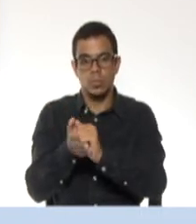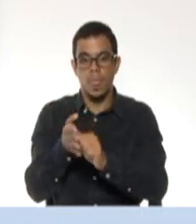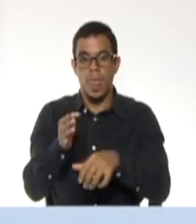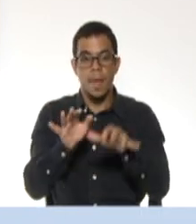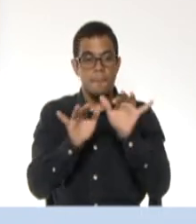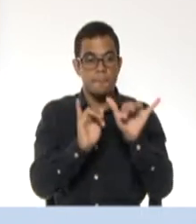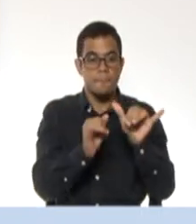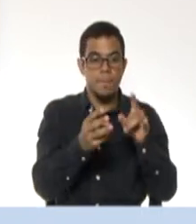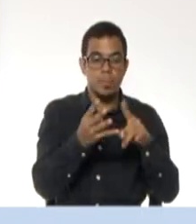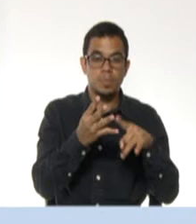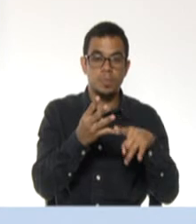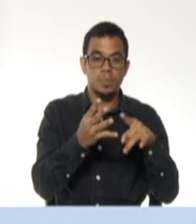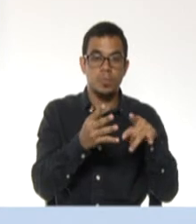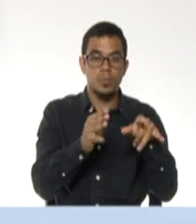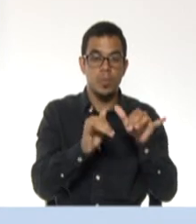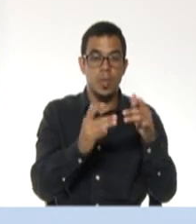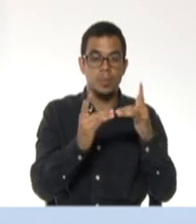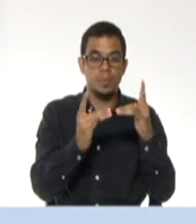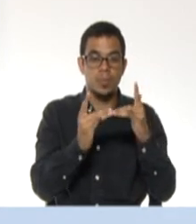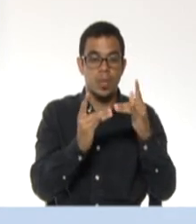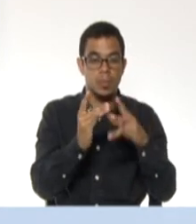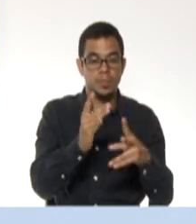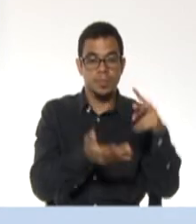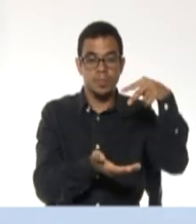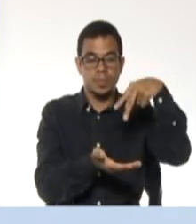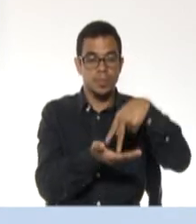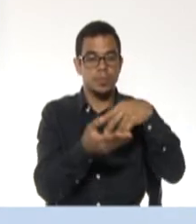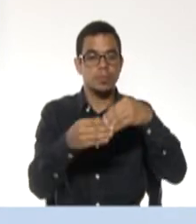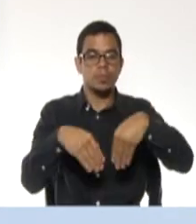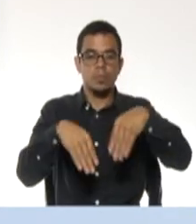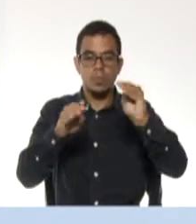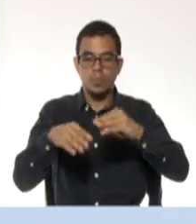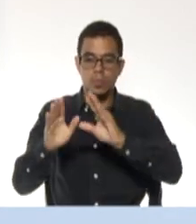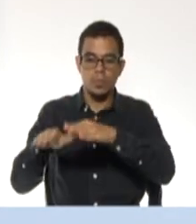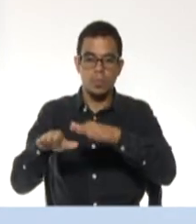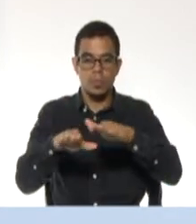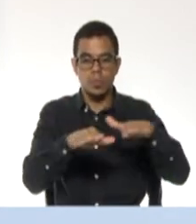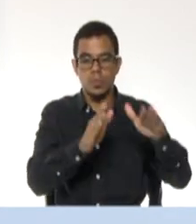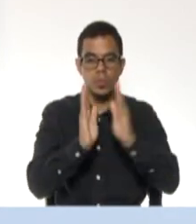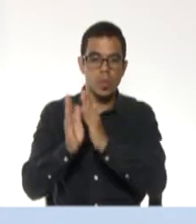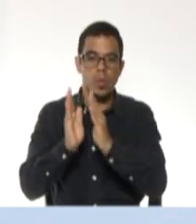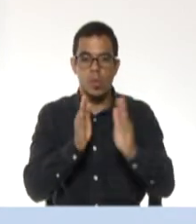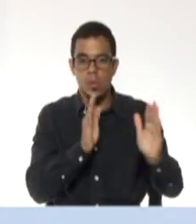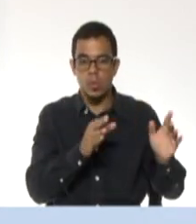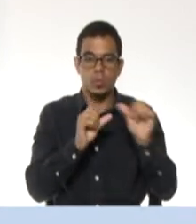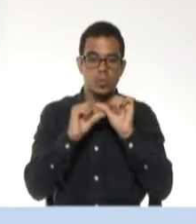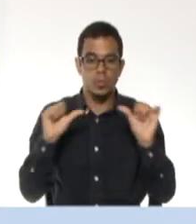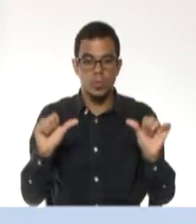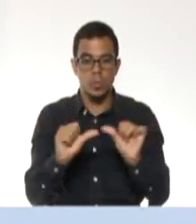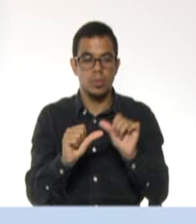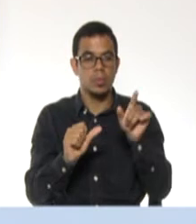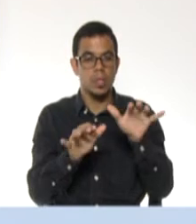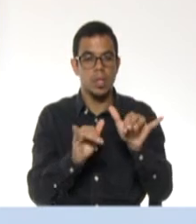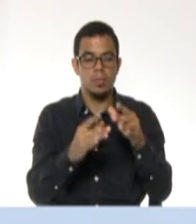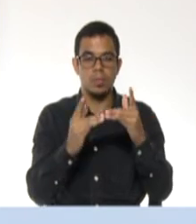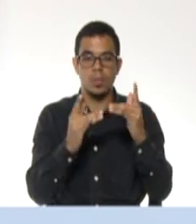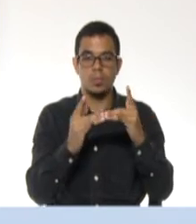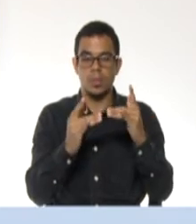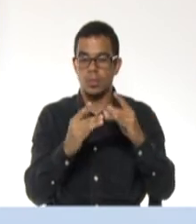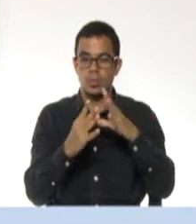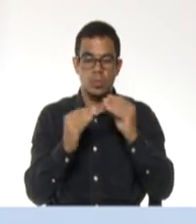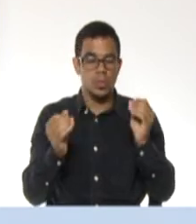puedan tender su cama, puedan arreglar y ordenar su cuarto, enseñarles esas actividades